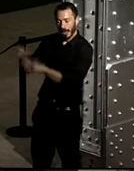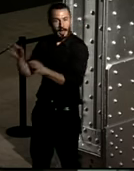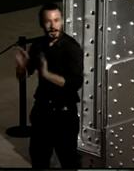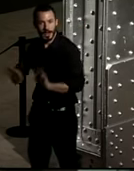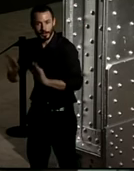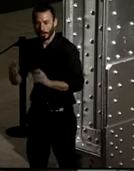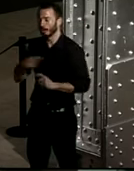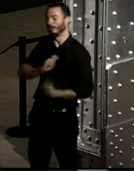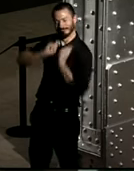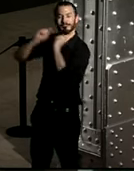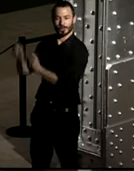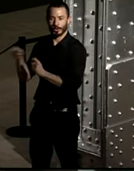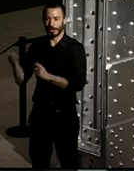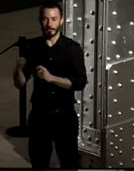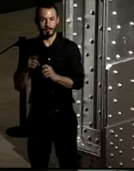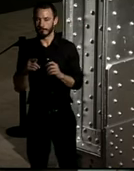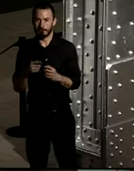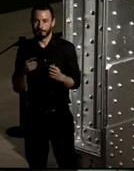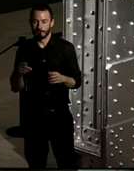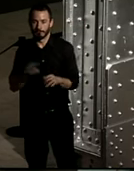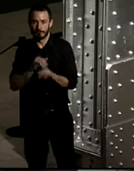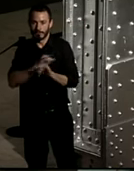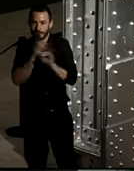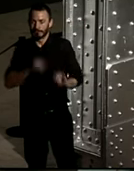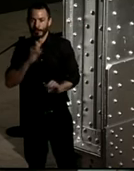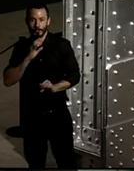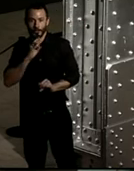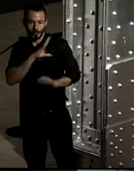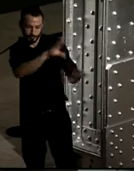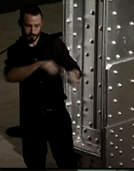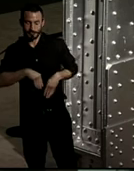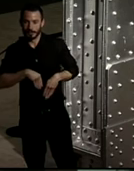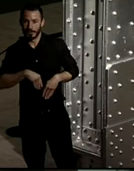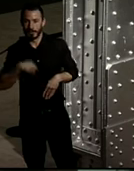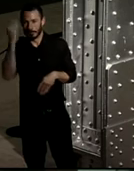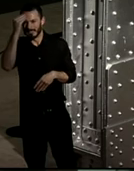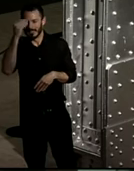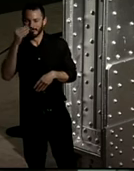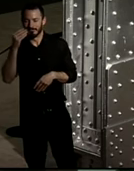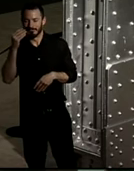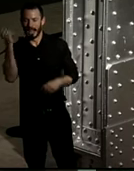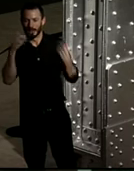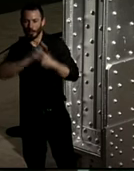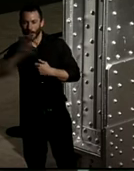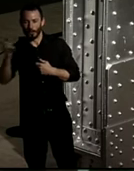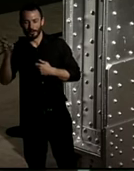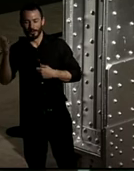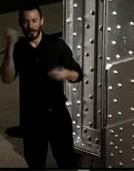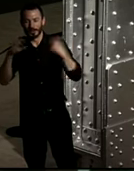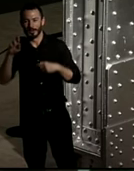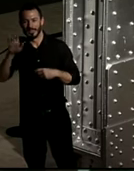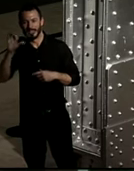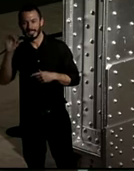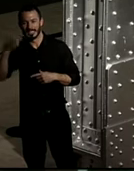muchas ganas. Niños, de hecho, cuando leyó el guión pensó que le estábamos ofreciendo el papel de Resines. Y recuerdo el día ahí en el Paseo Recoletos que le